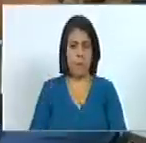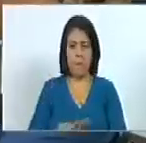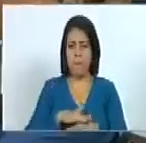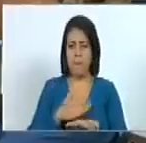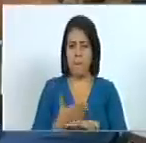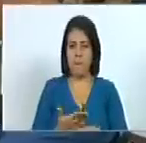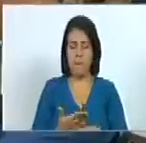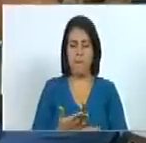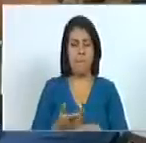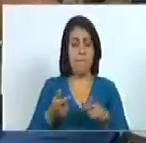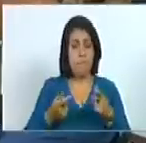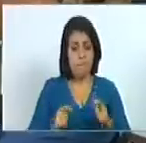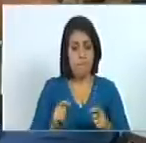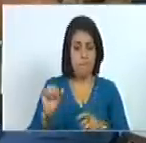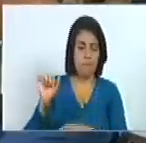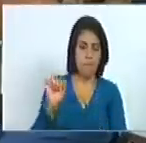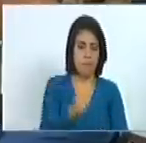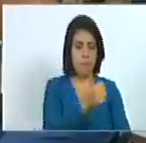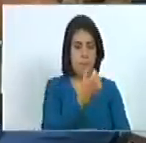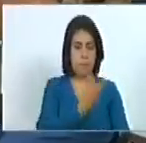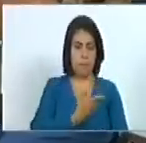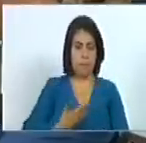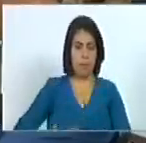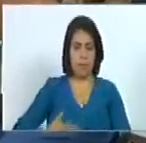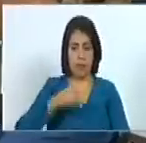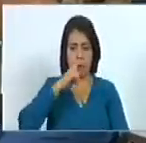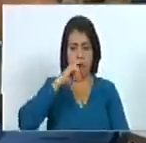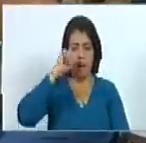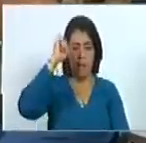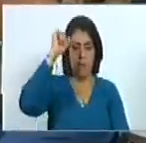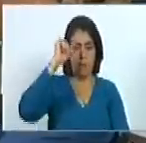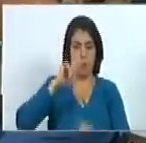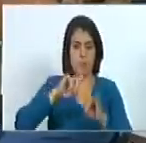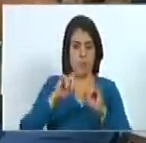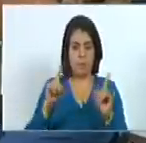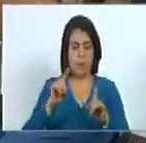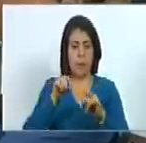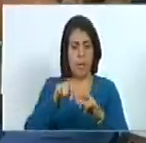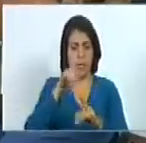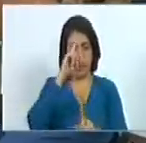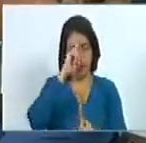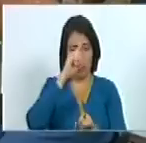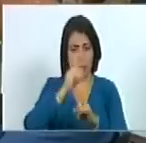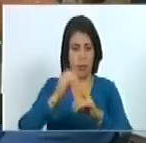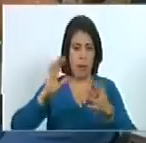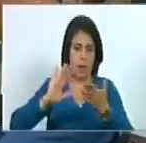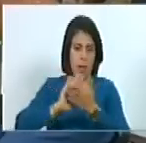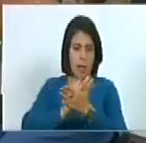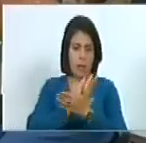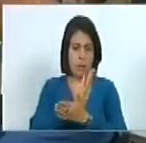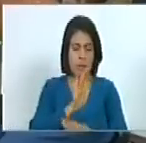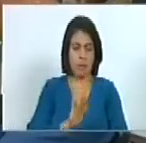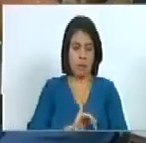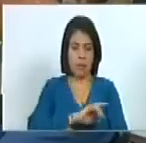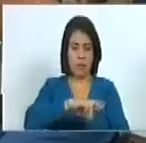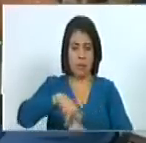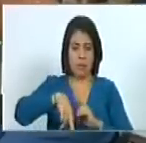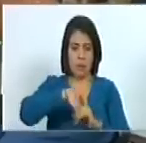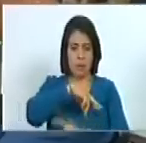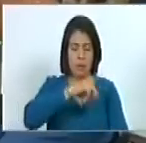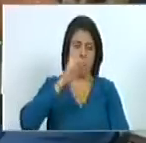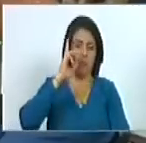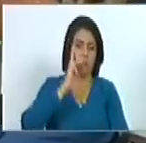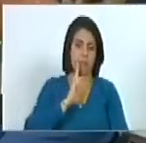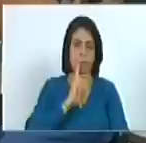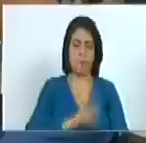para tratar de derrocar al presidente Nicolás Maduro y con ese objeto acabar con la revolución